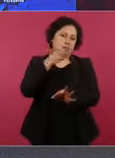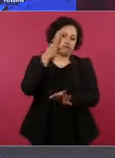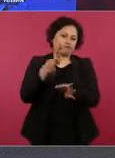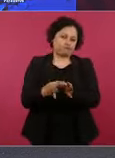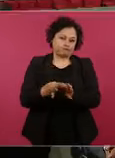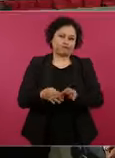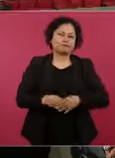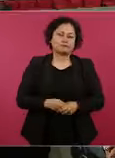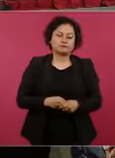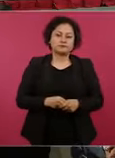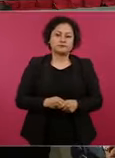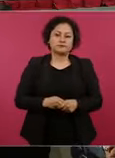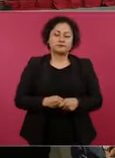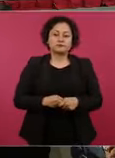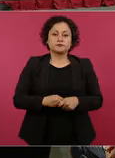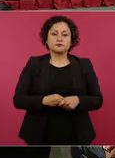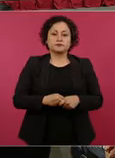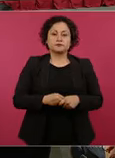significan